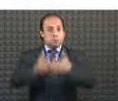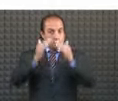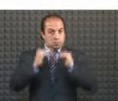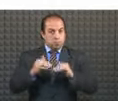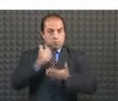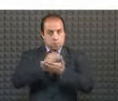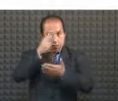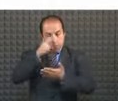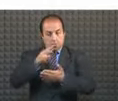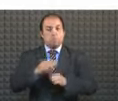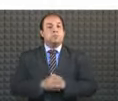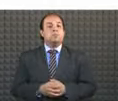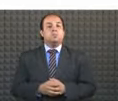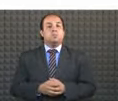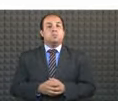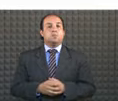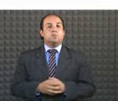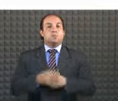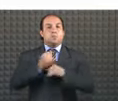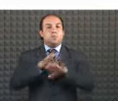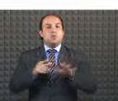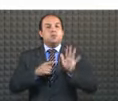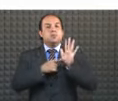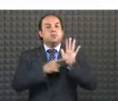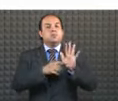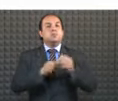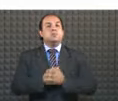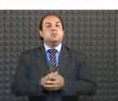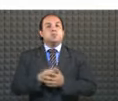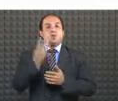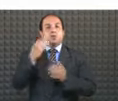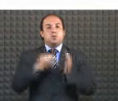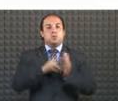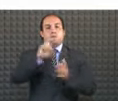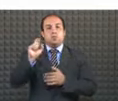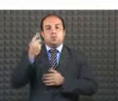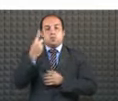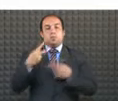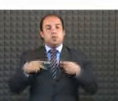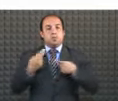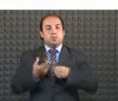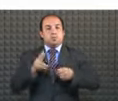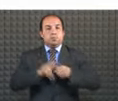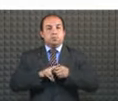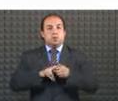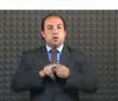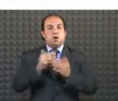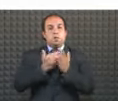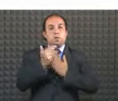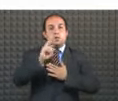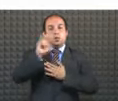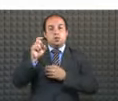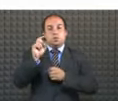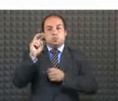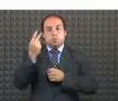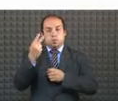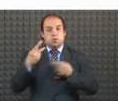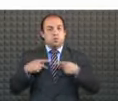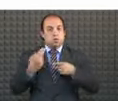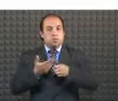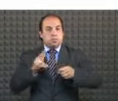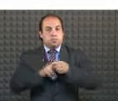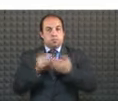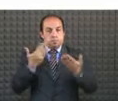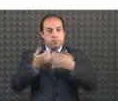En la Ciudad de México los datos son los siguientes: 3.221 hospitalizados, es un aumento de 225 personas hospitalizadas comparado con